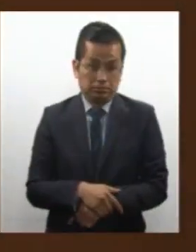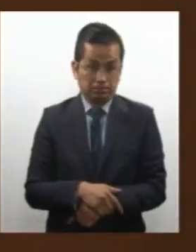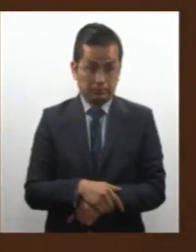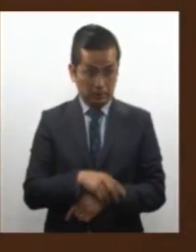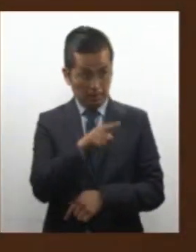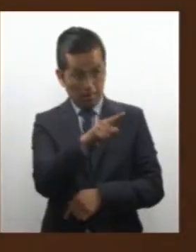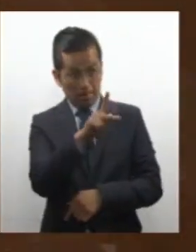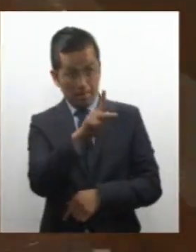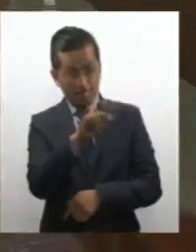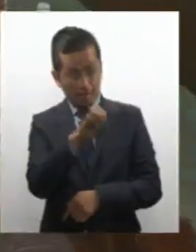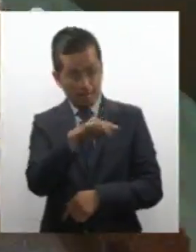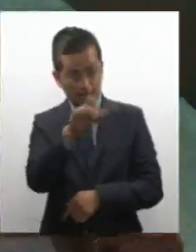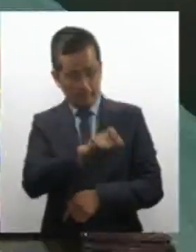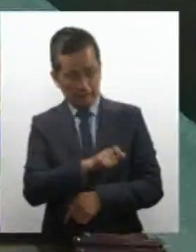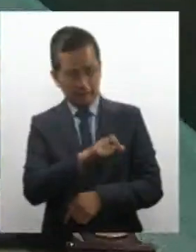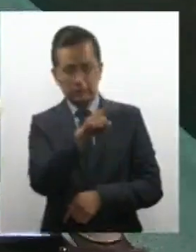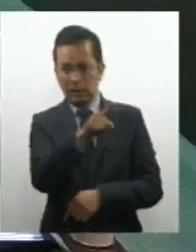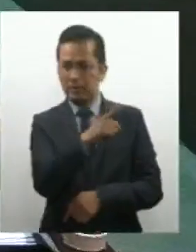Pemex ponga